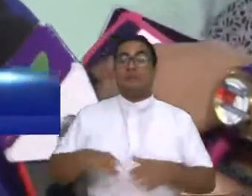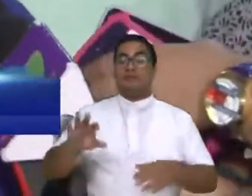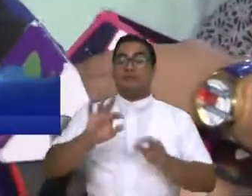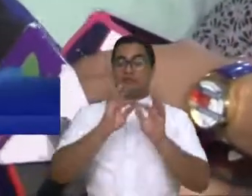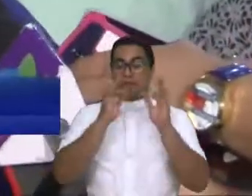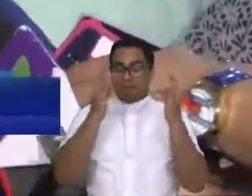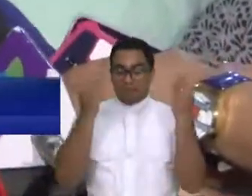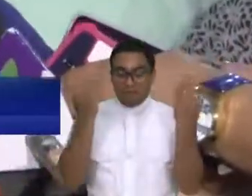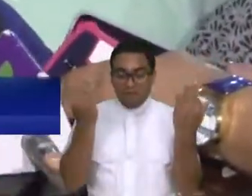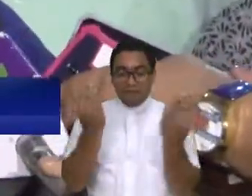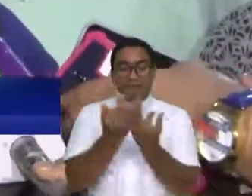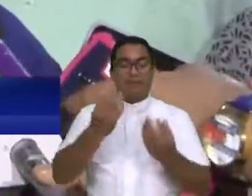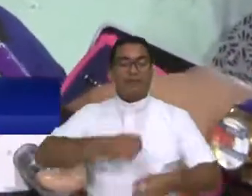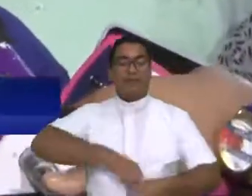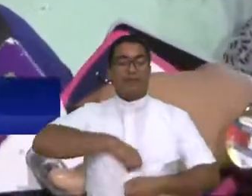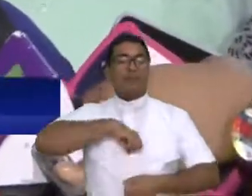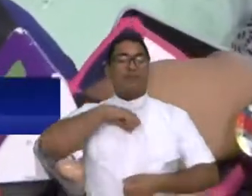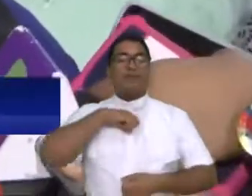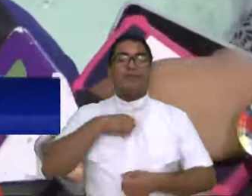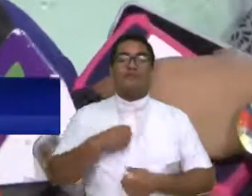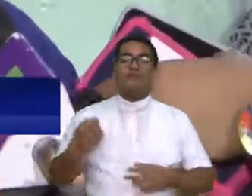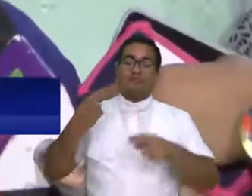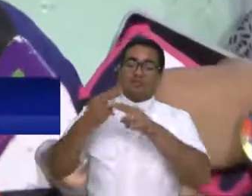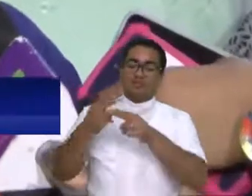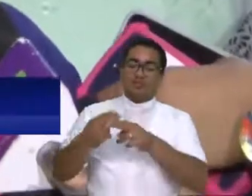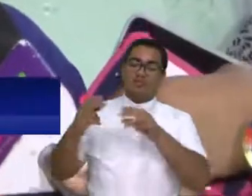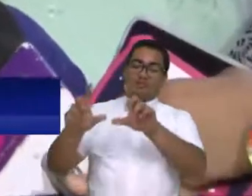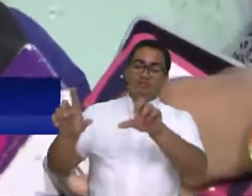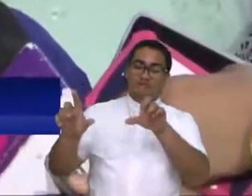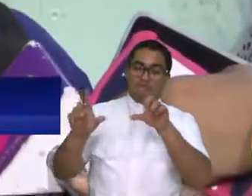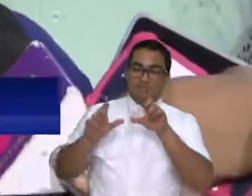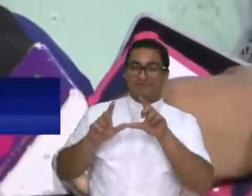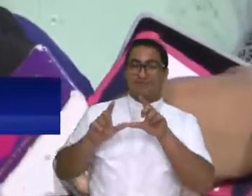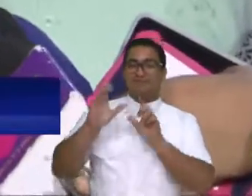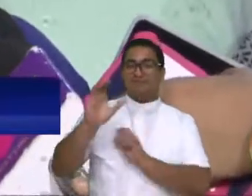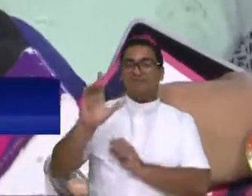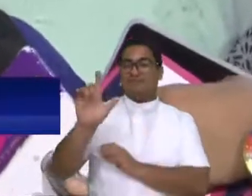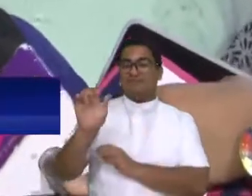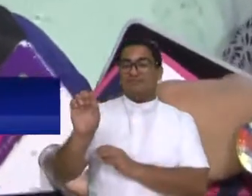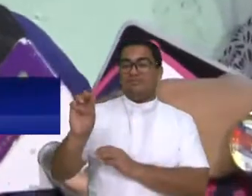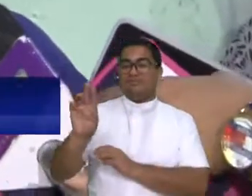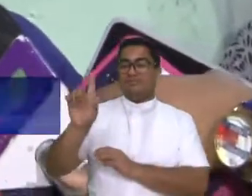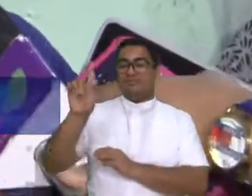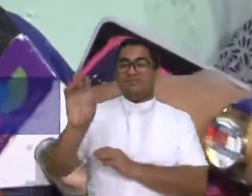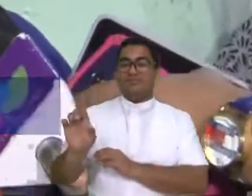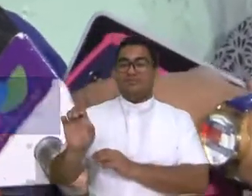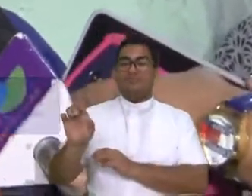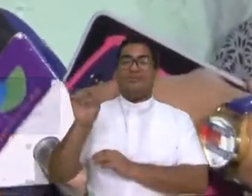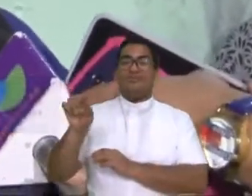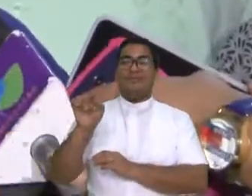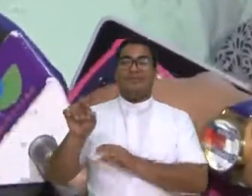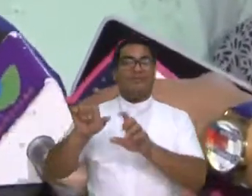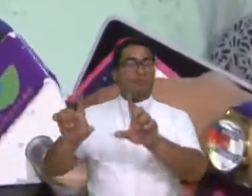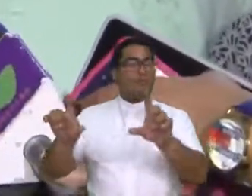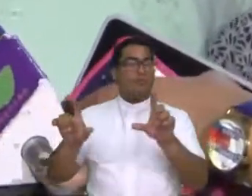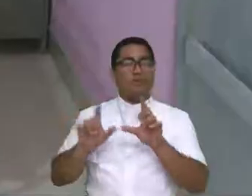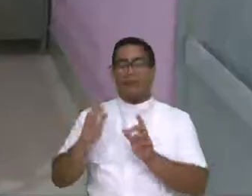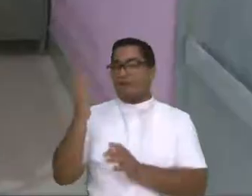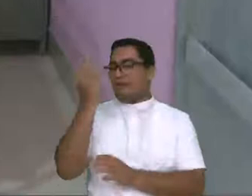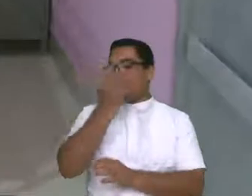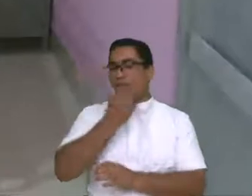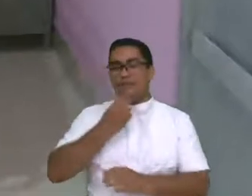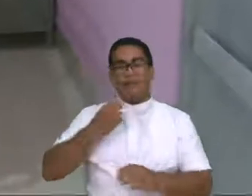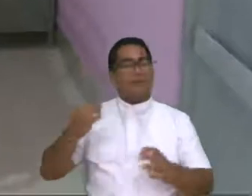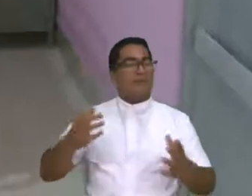este nombramiento. Creemos que realmente vale la pena. Las salas están bellísimas,